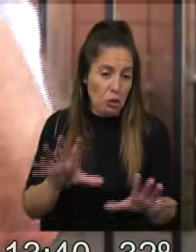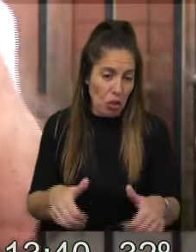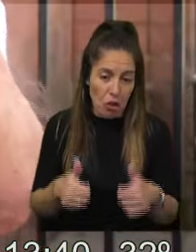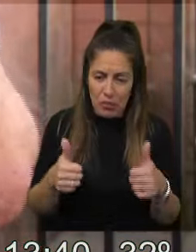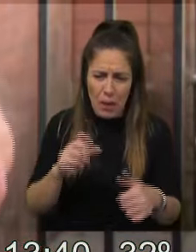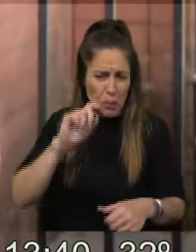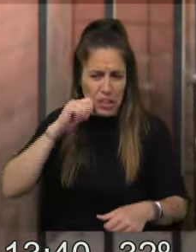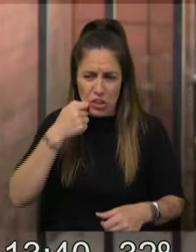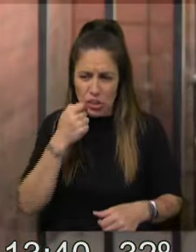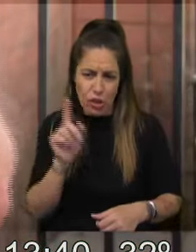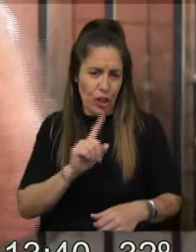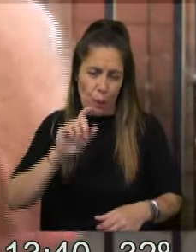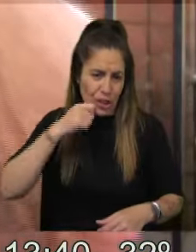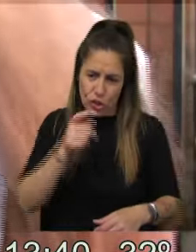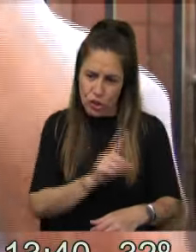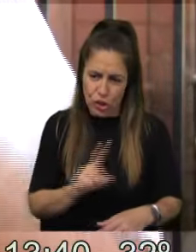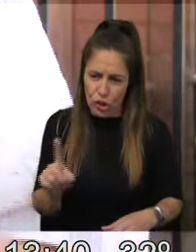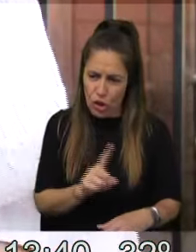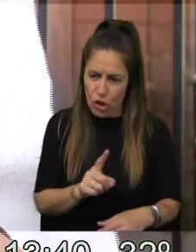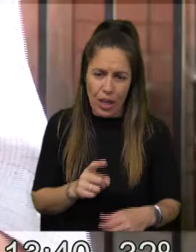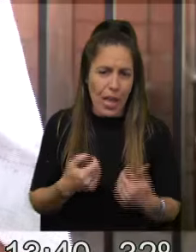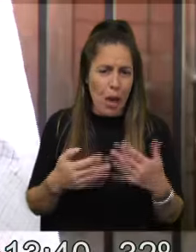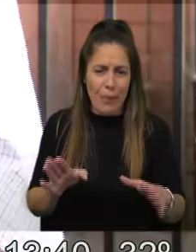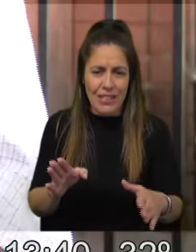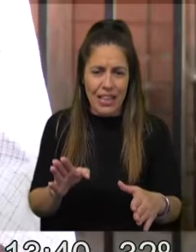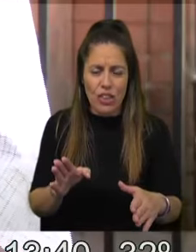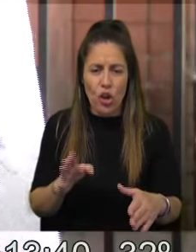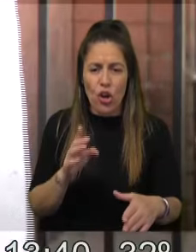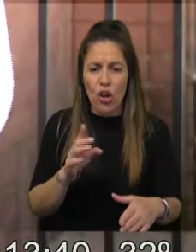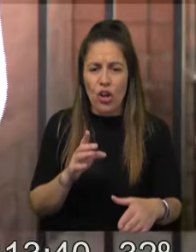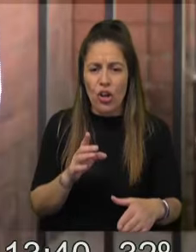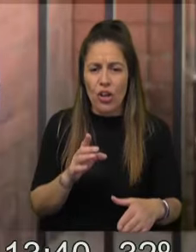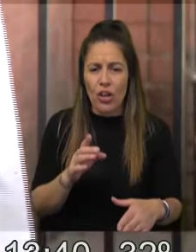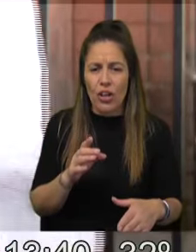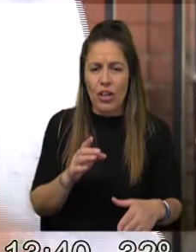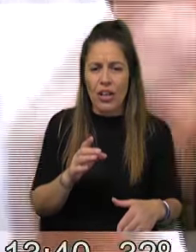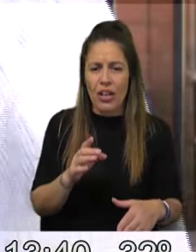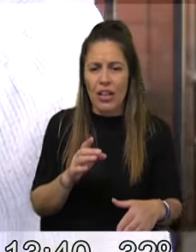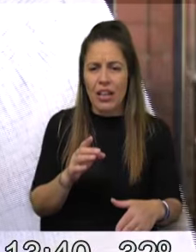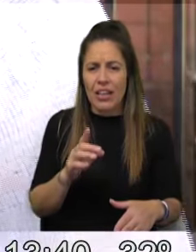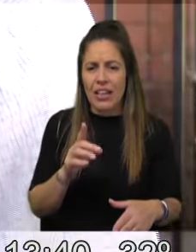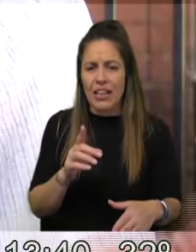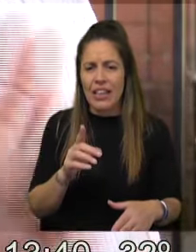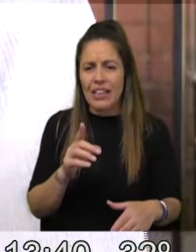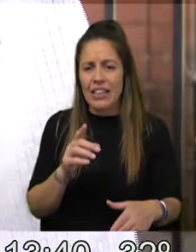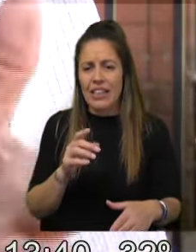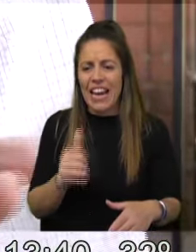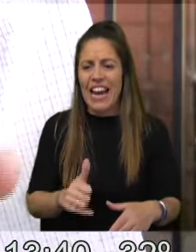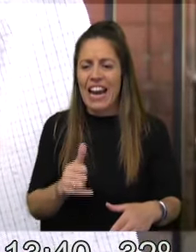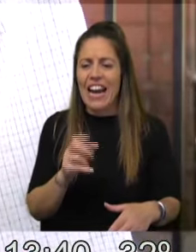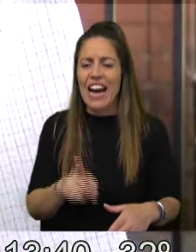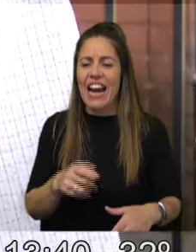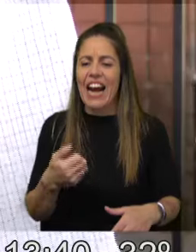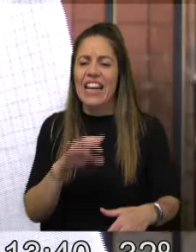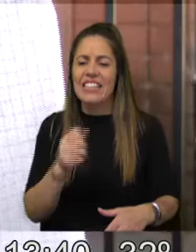todo precioso. No está todo precioso. Empezando que García compite a quien dio más información. Esto no es